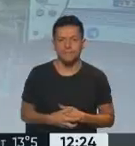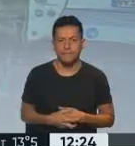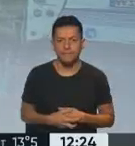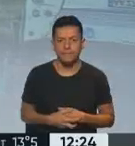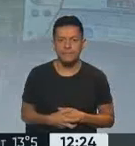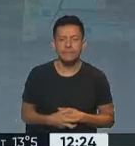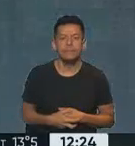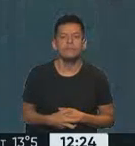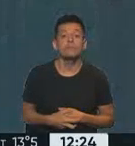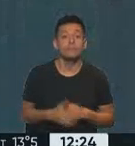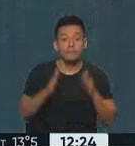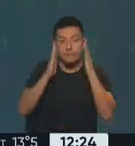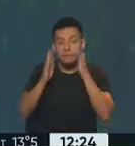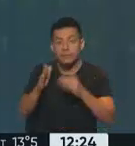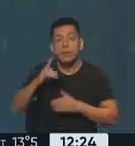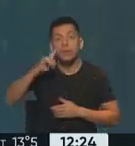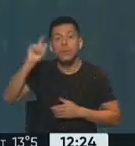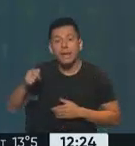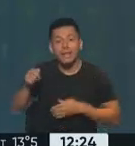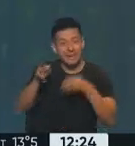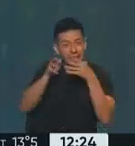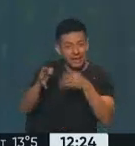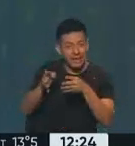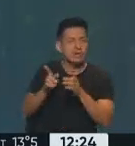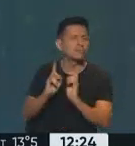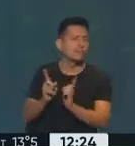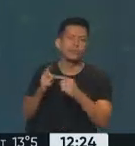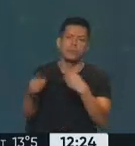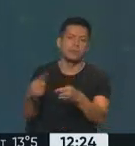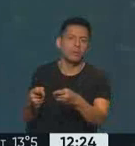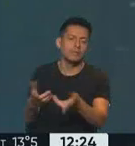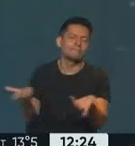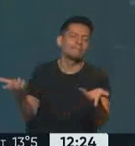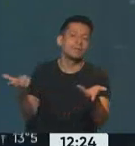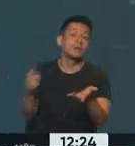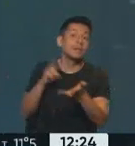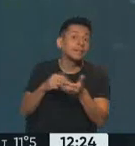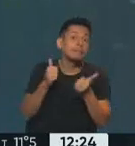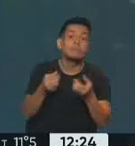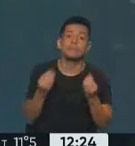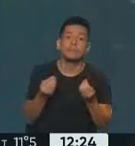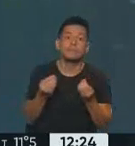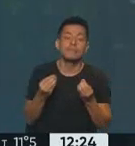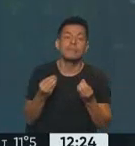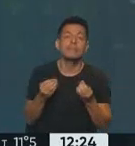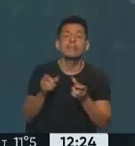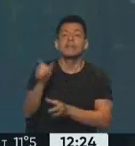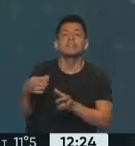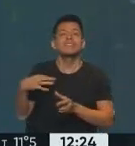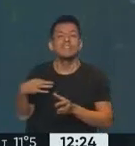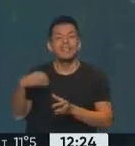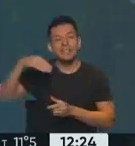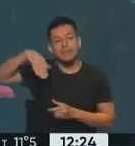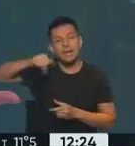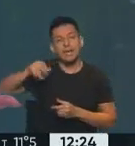vamos un año ahora el conflicto bélico lamentablemente continúa pero hay una buena noticia que tiene que ver con muchos civiles de mayo porque